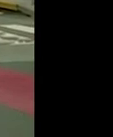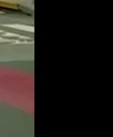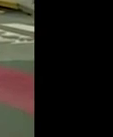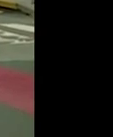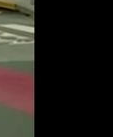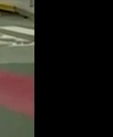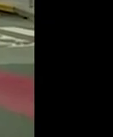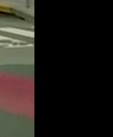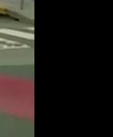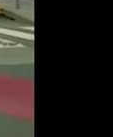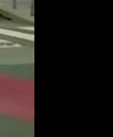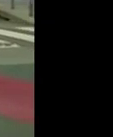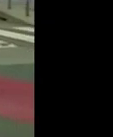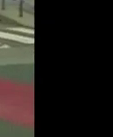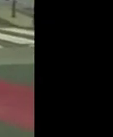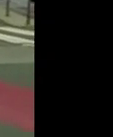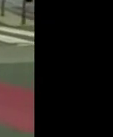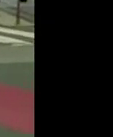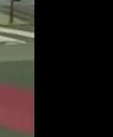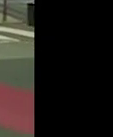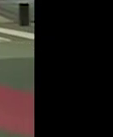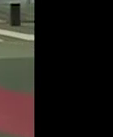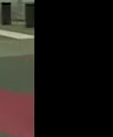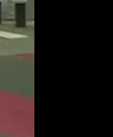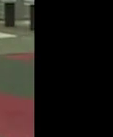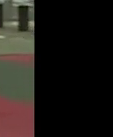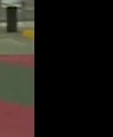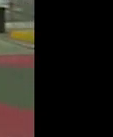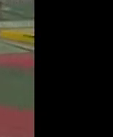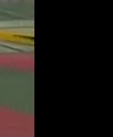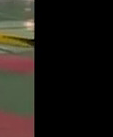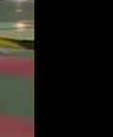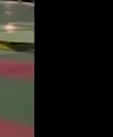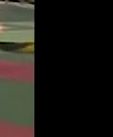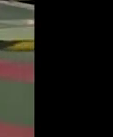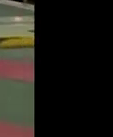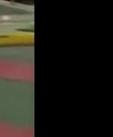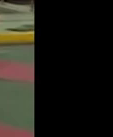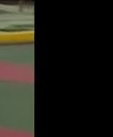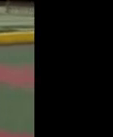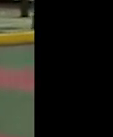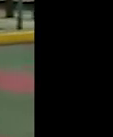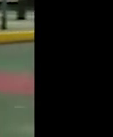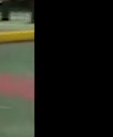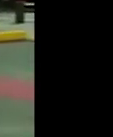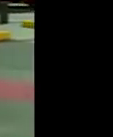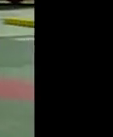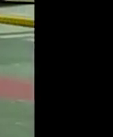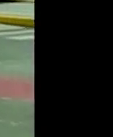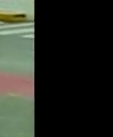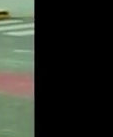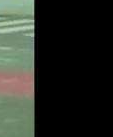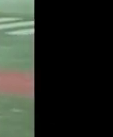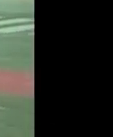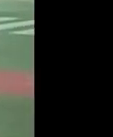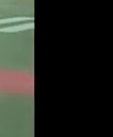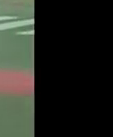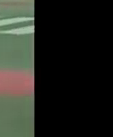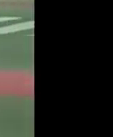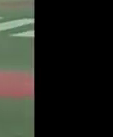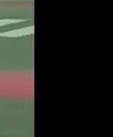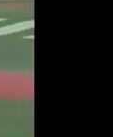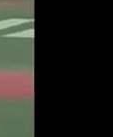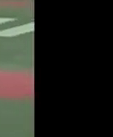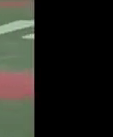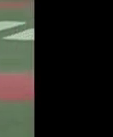estaba completamente vacío. Era difícil ver a una persona caminando y mucho menos ver algún vehículo circulando. Los pocos vehículos que